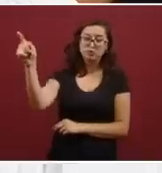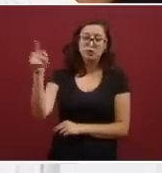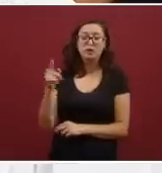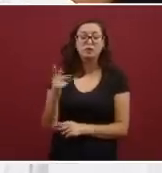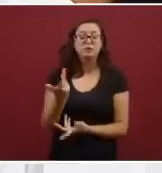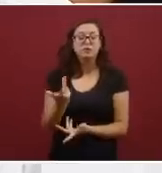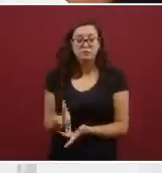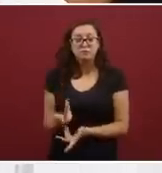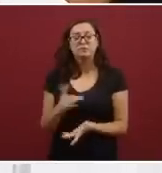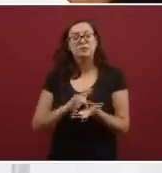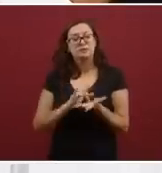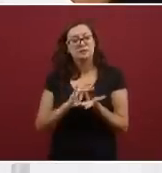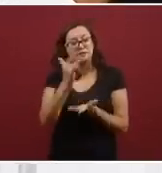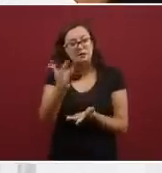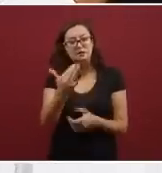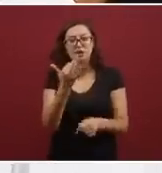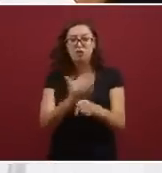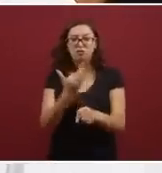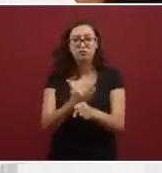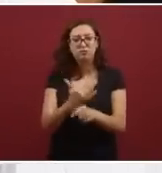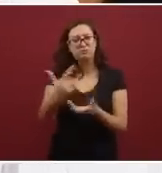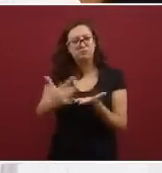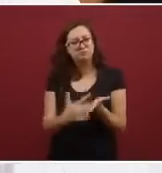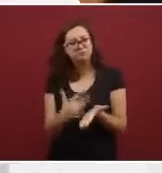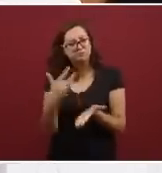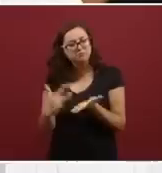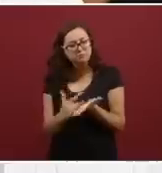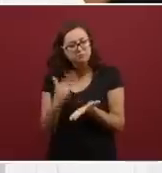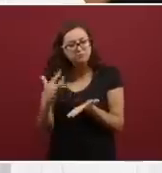Gracias por estos apoyos, señor presidente.